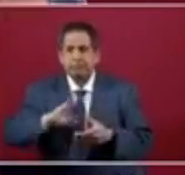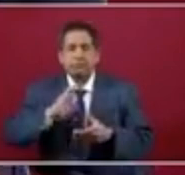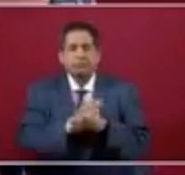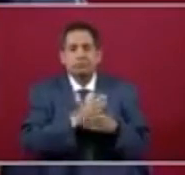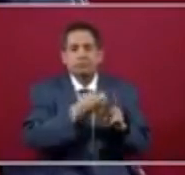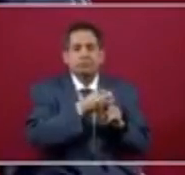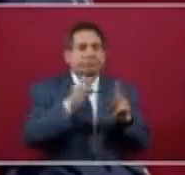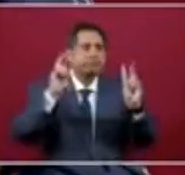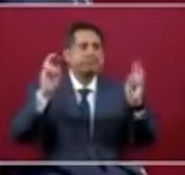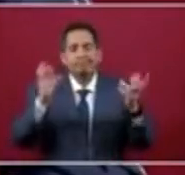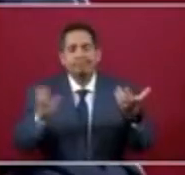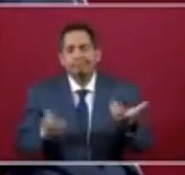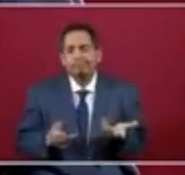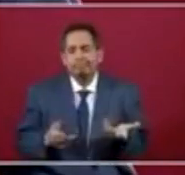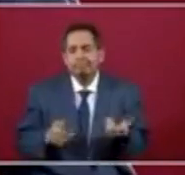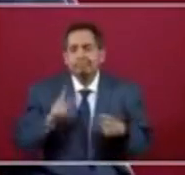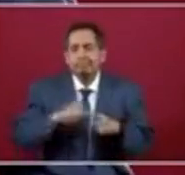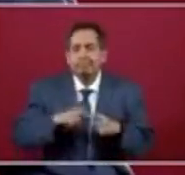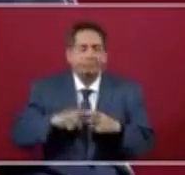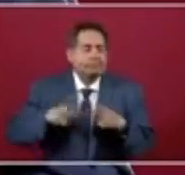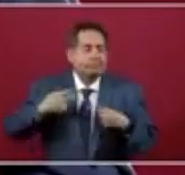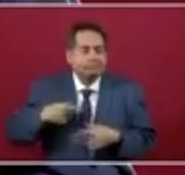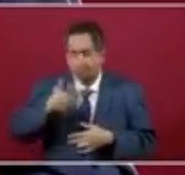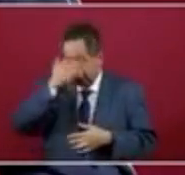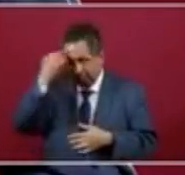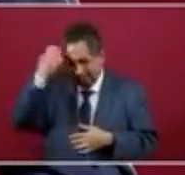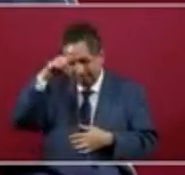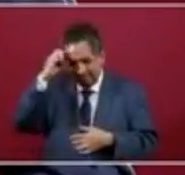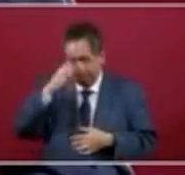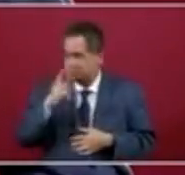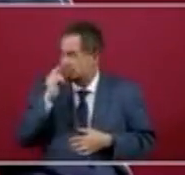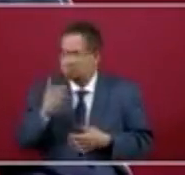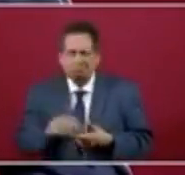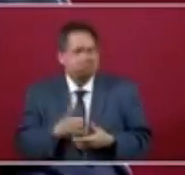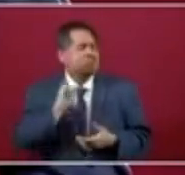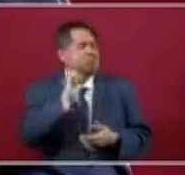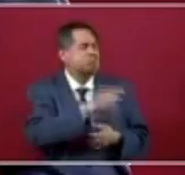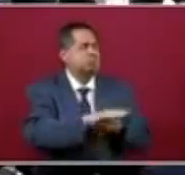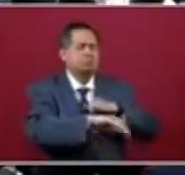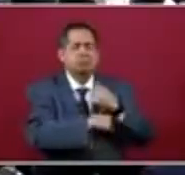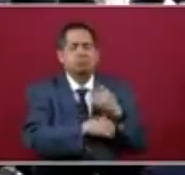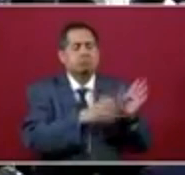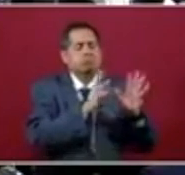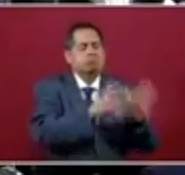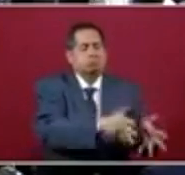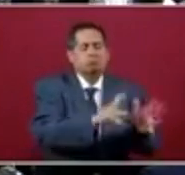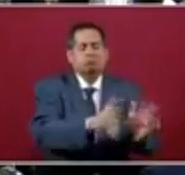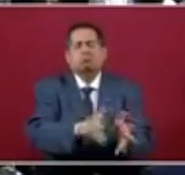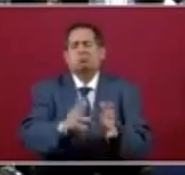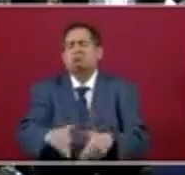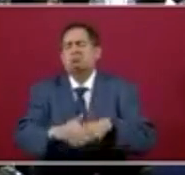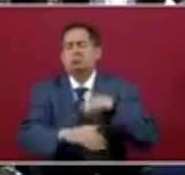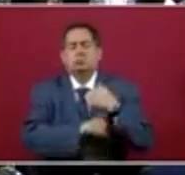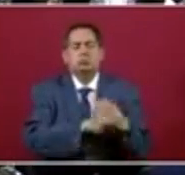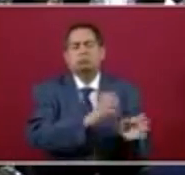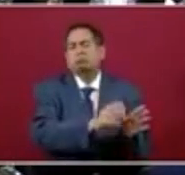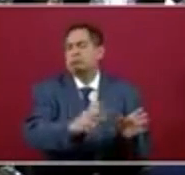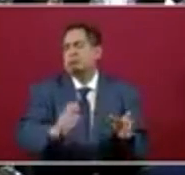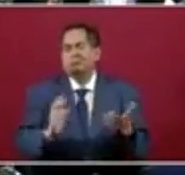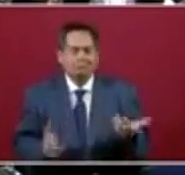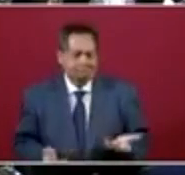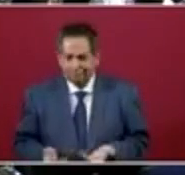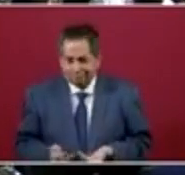entre comillas, por policías, por gente que no tenía ningún criterio archivístico. Por lo mismo, pues sí, hay